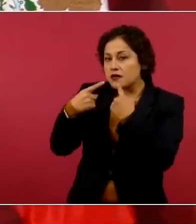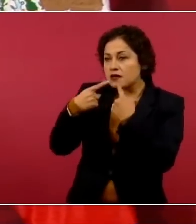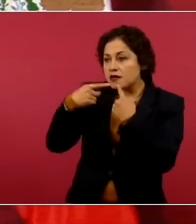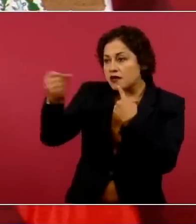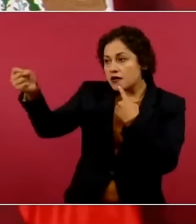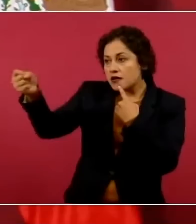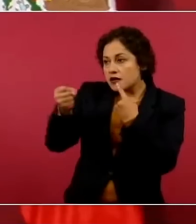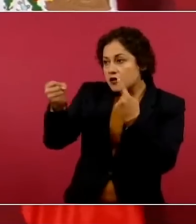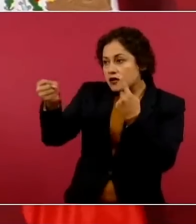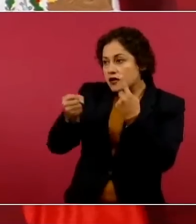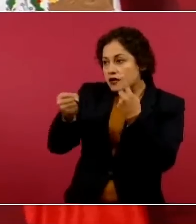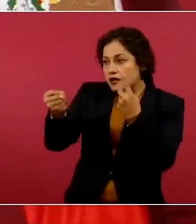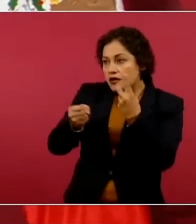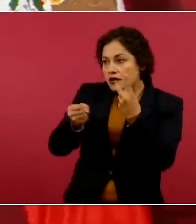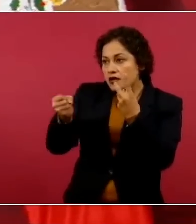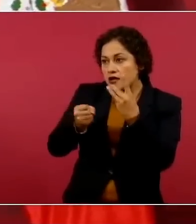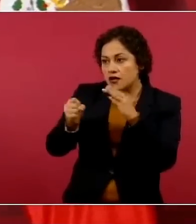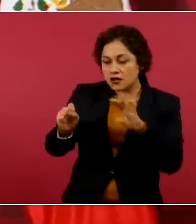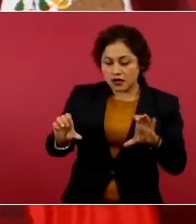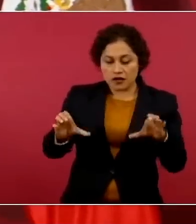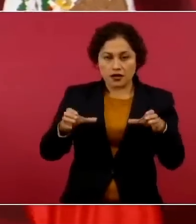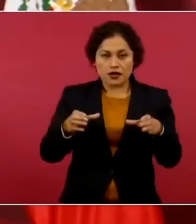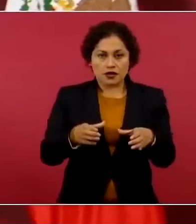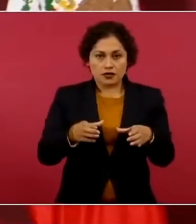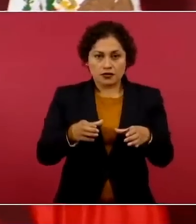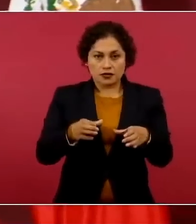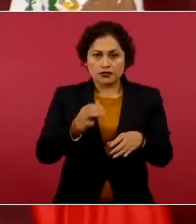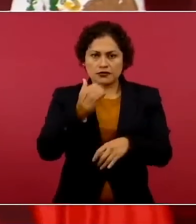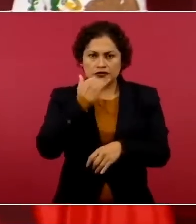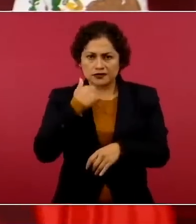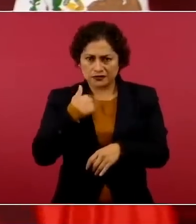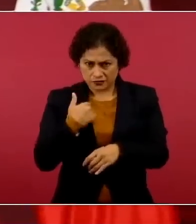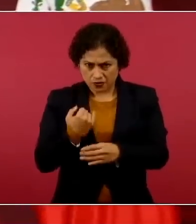No estoy inventando nada.